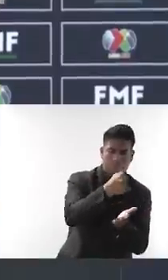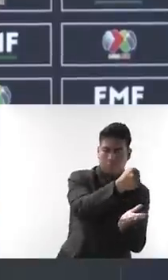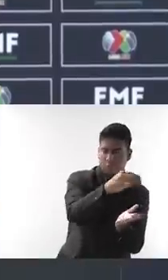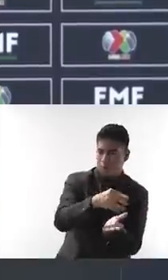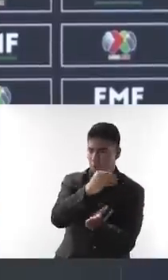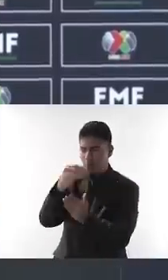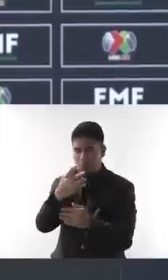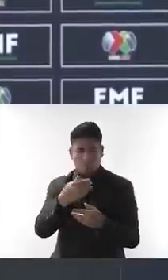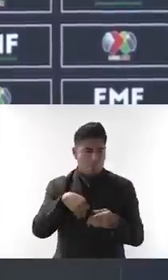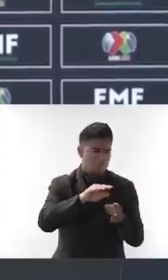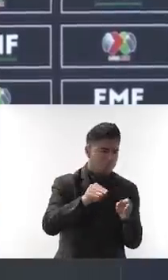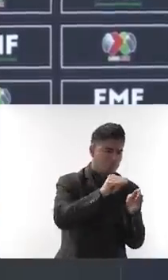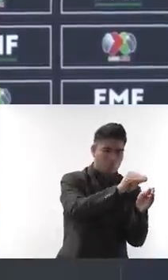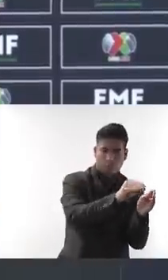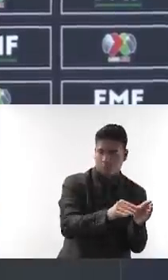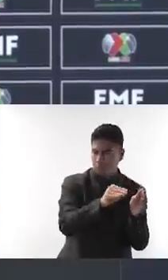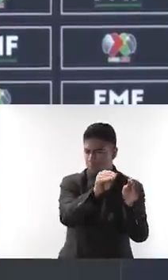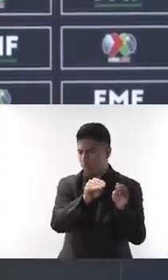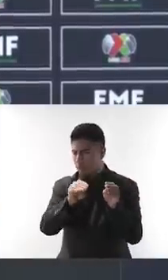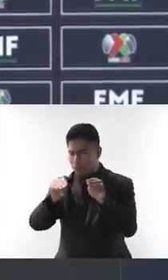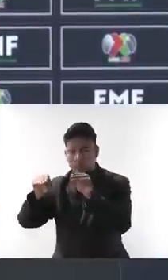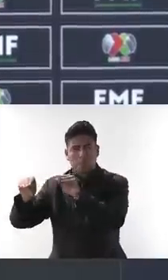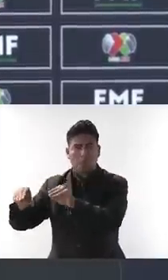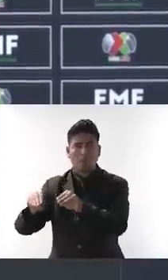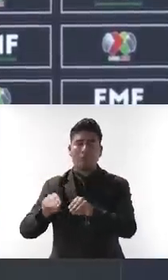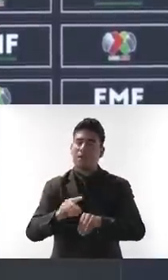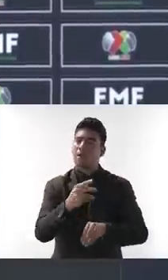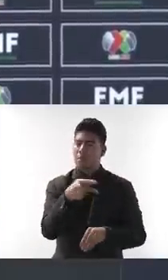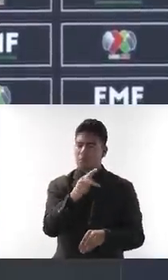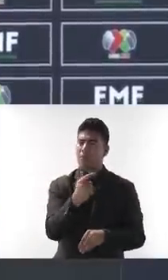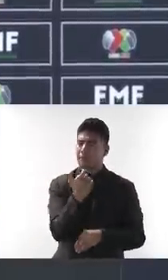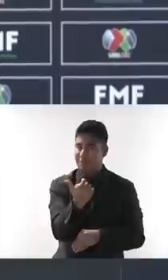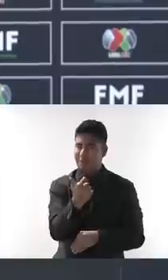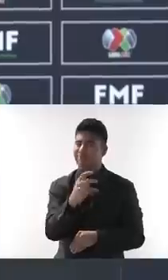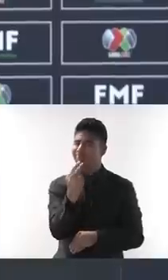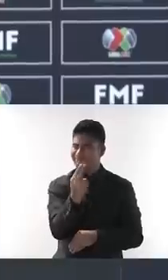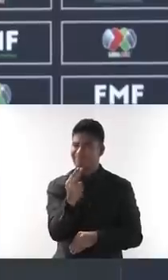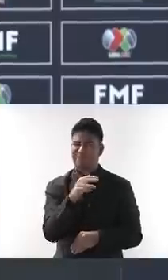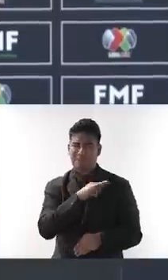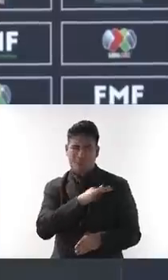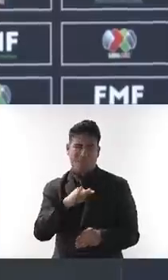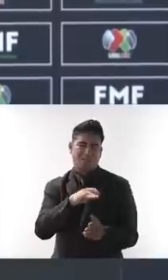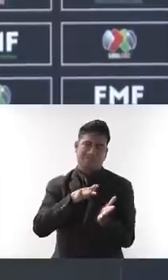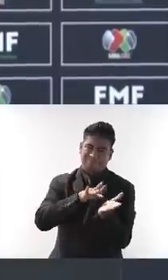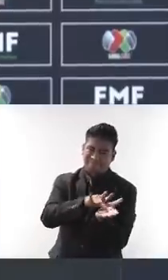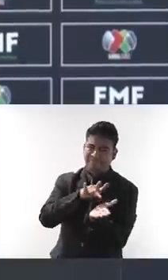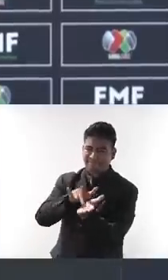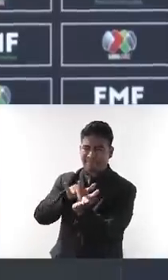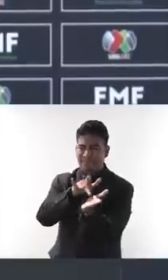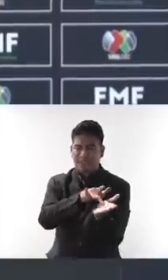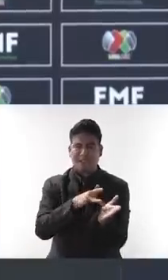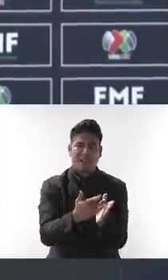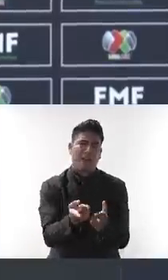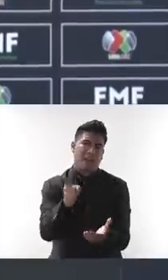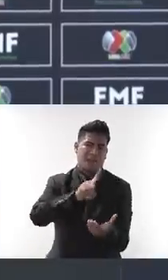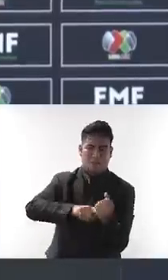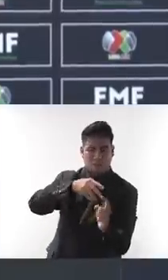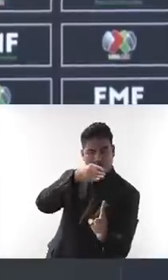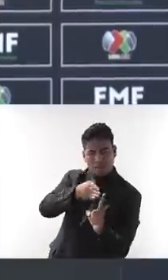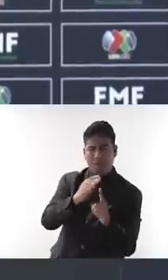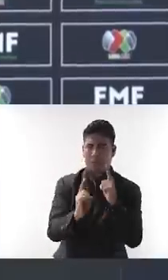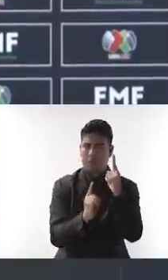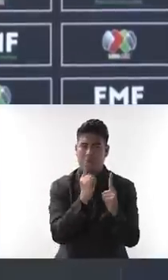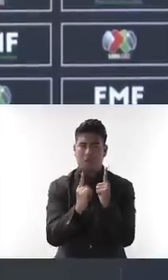tienen que invertir en el deporte. Y ahí podríamos encontrar, yo creo, un buen mecanismo para equilibrar esta oferta y